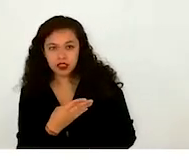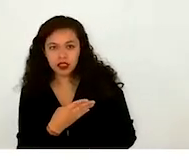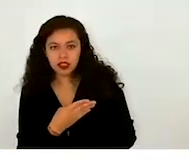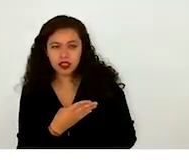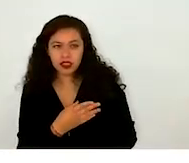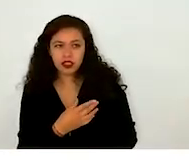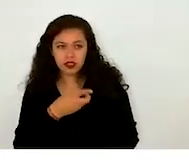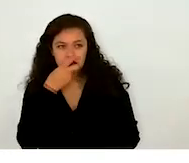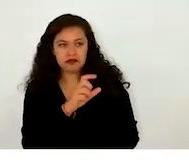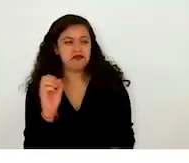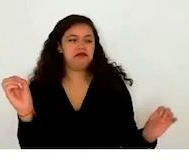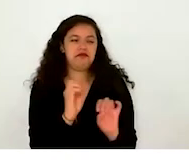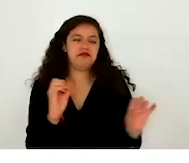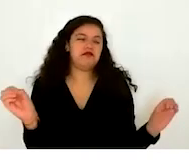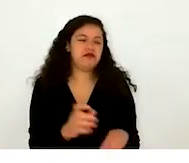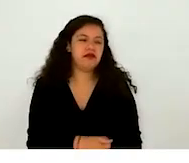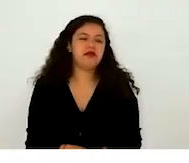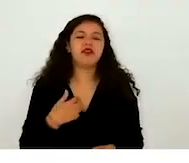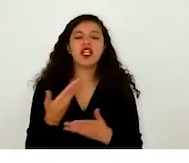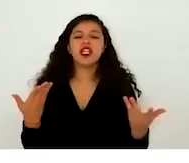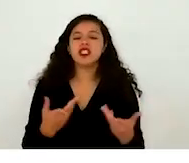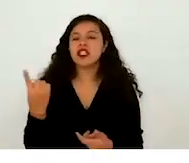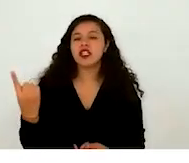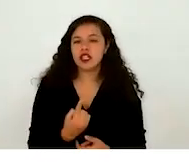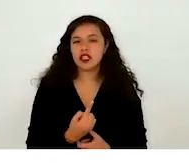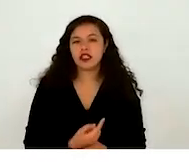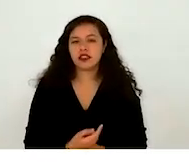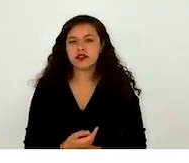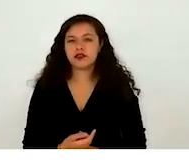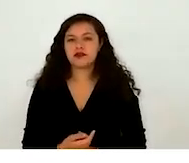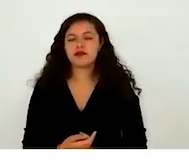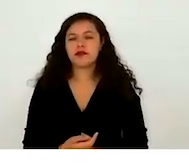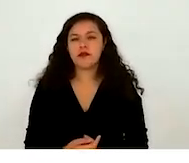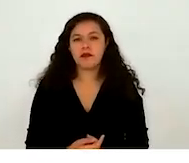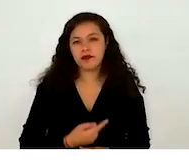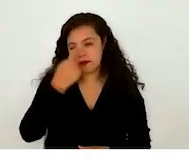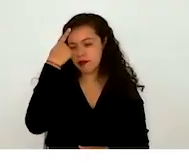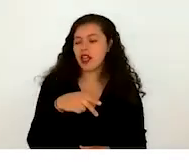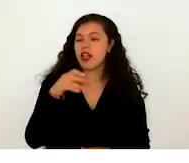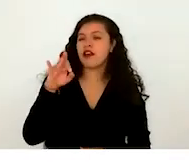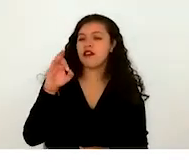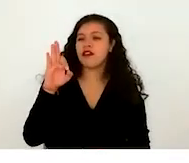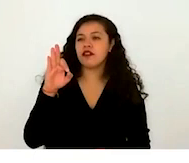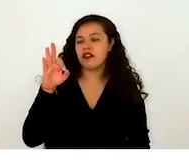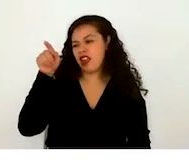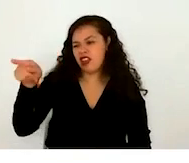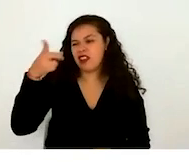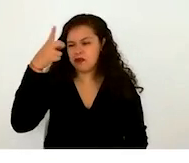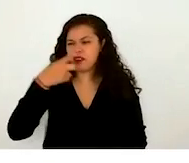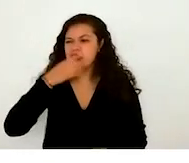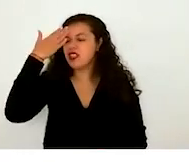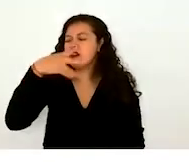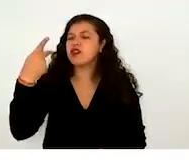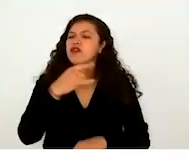nada qué tengo que hacer entonces yo para que fernando me haga saber que la